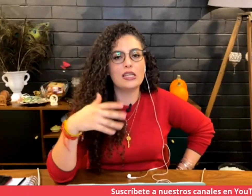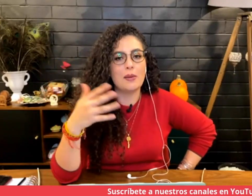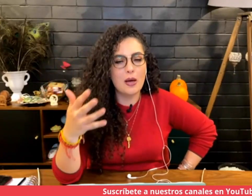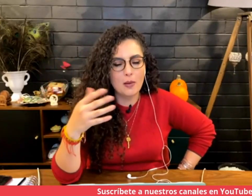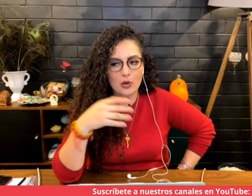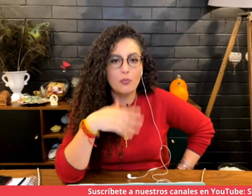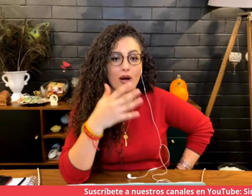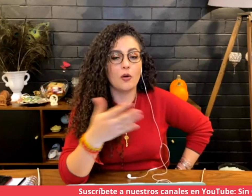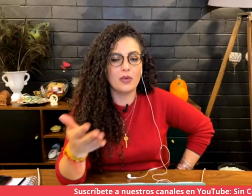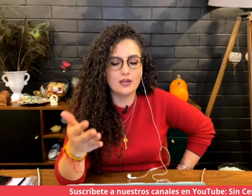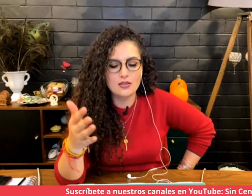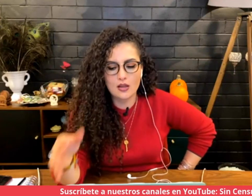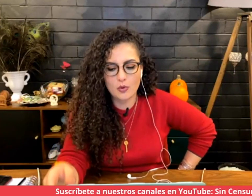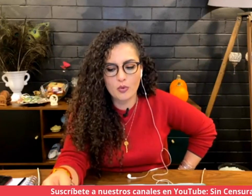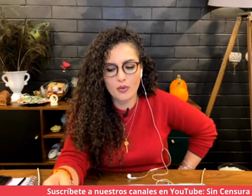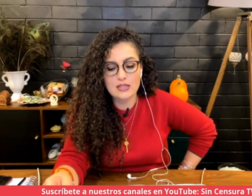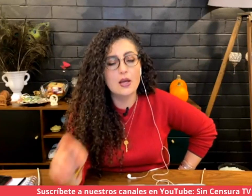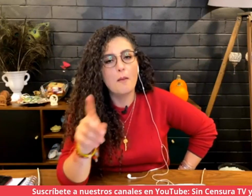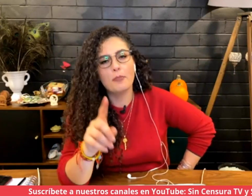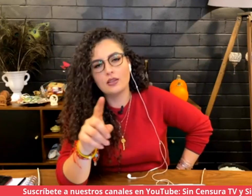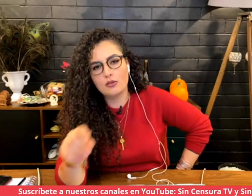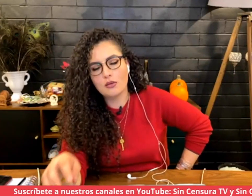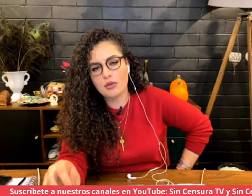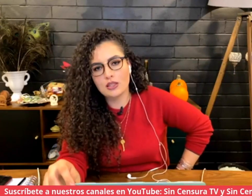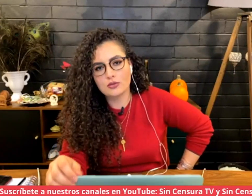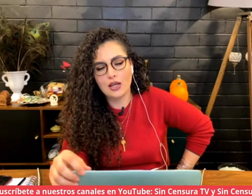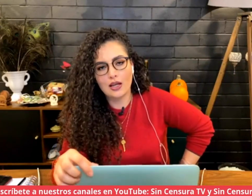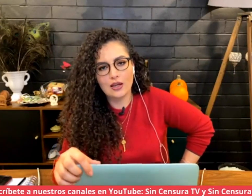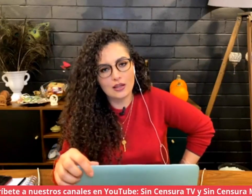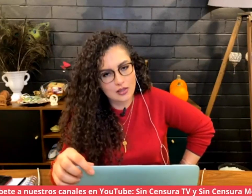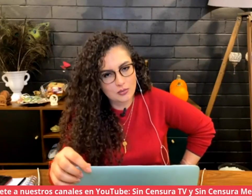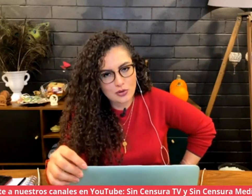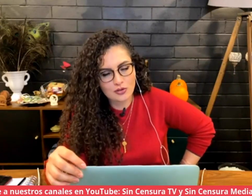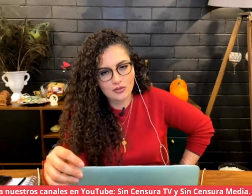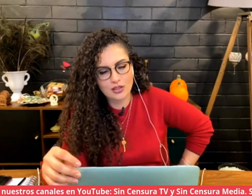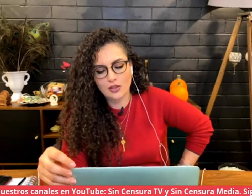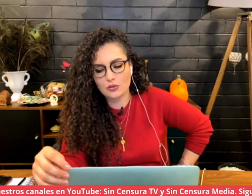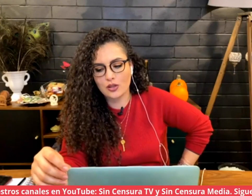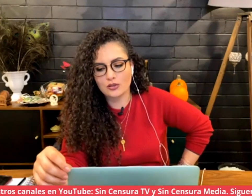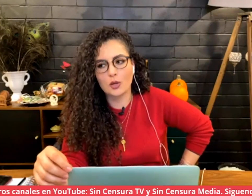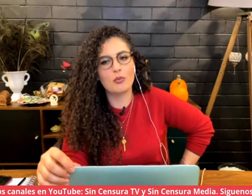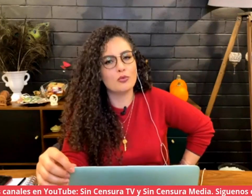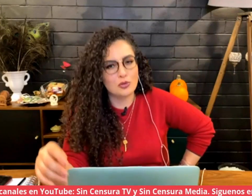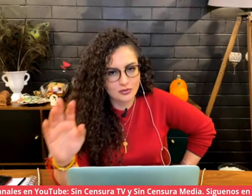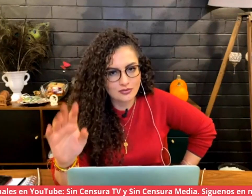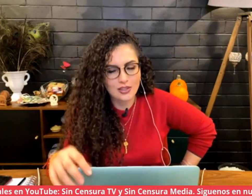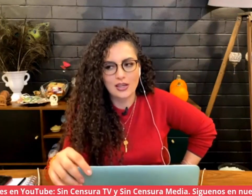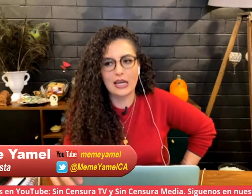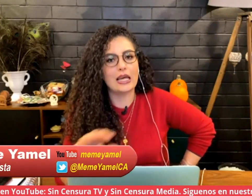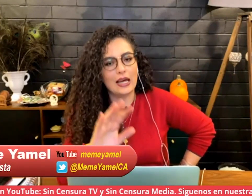ahora sí donde no le llamaban, pero por la conveniencia del propio país. Particularmente es una atribución que Estados Unidos se toma